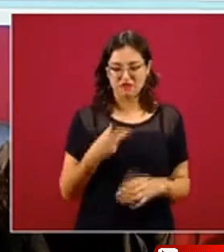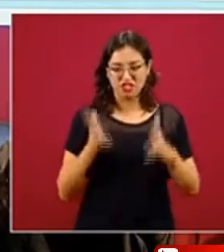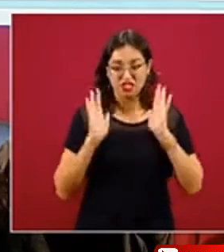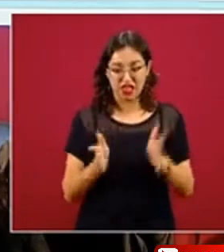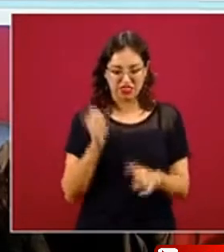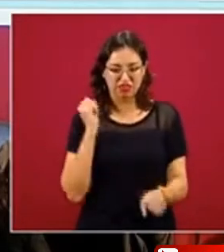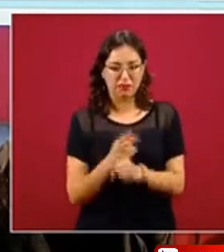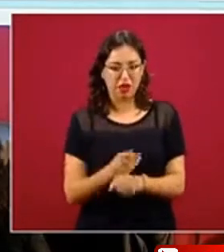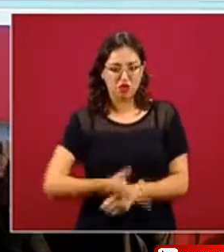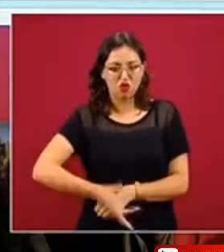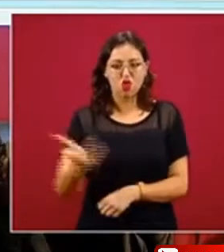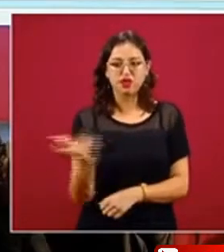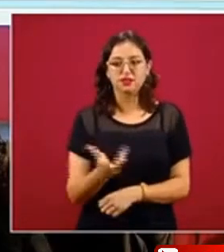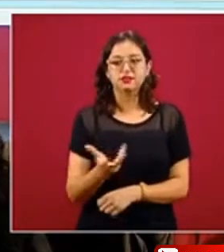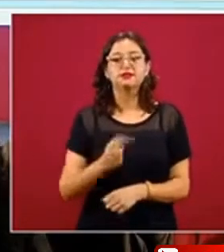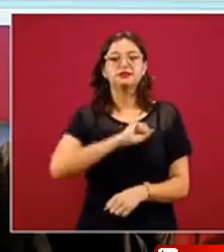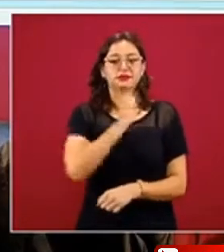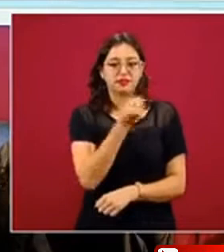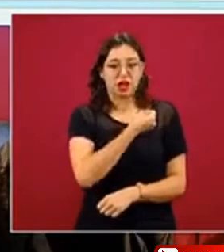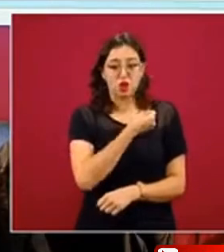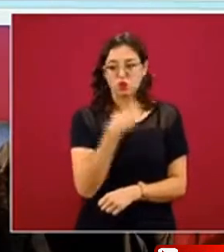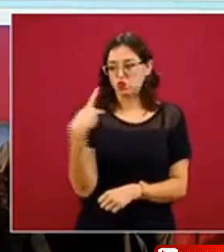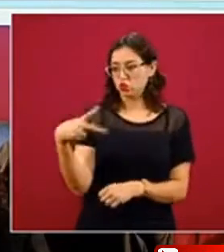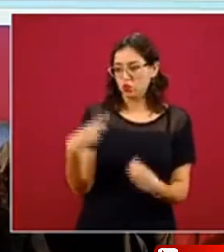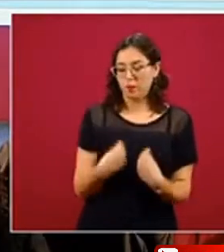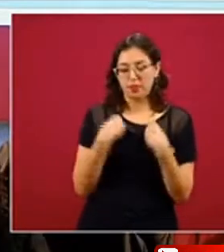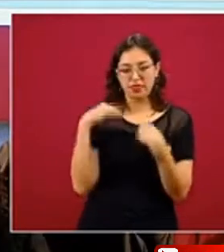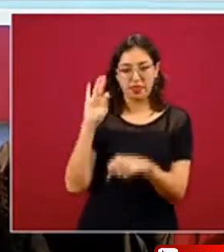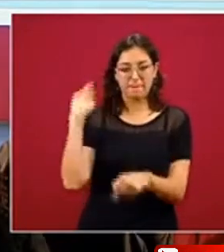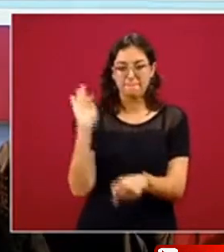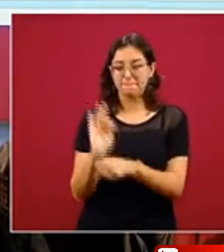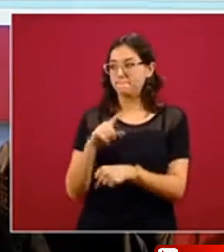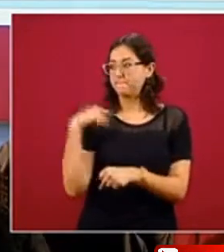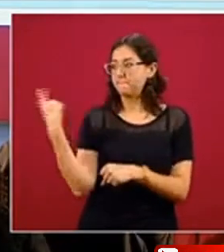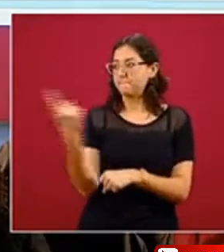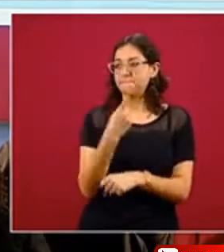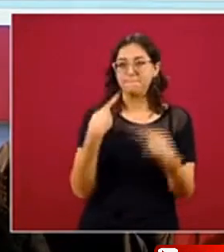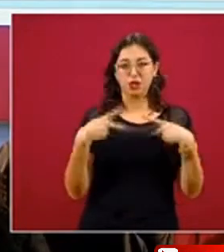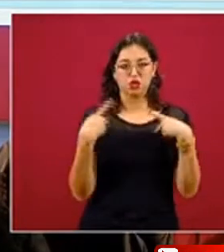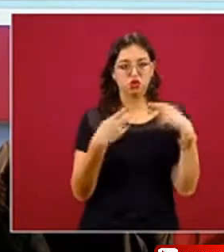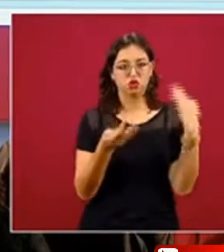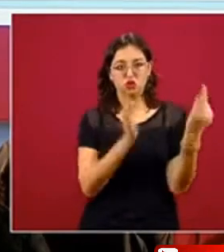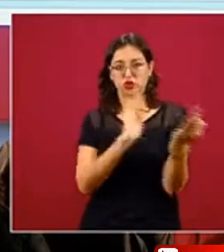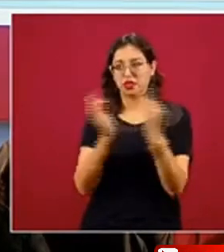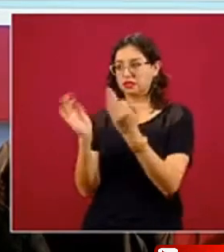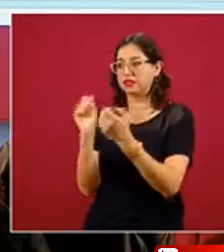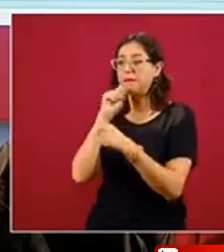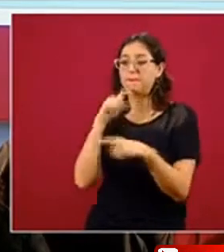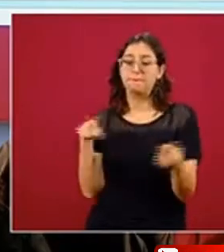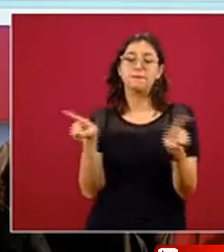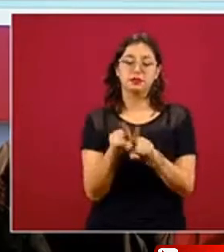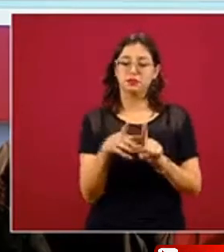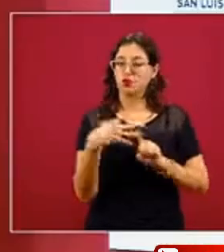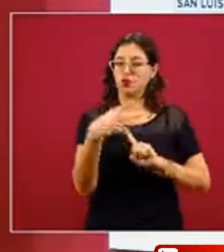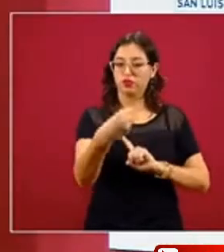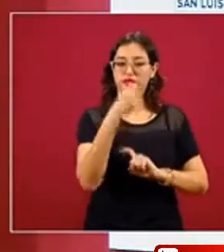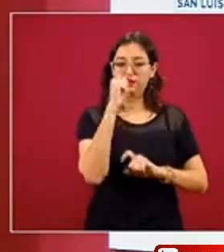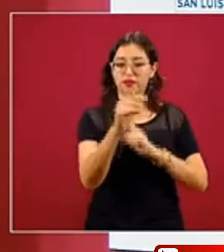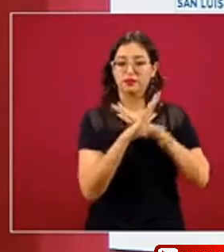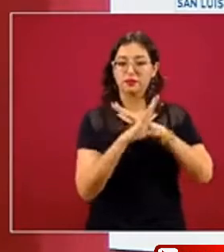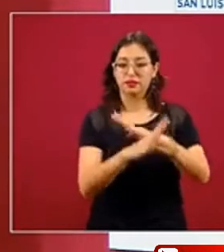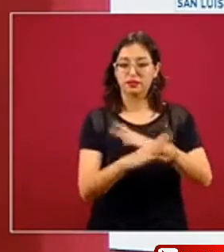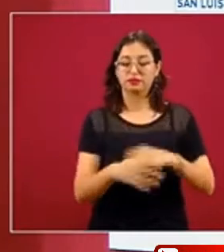para proteger la salud, la vida de la persona y proteger a su alrededor que otras personas no se